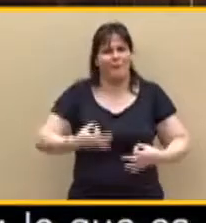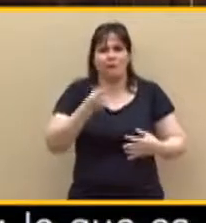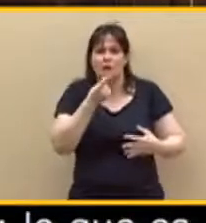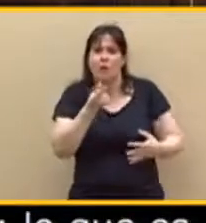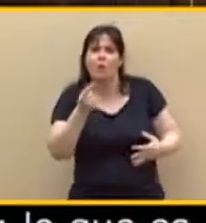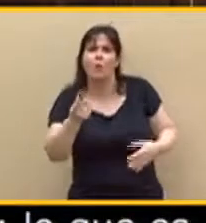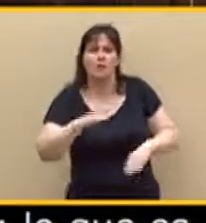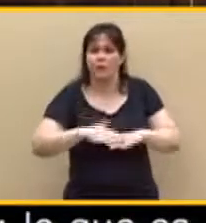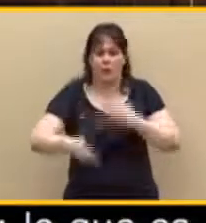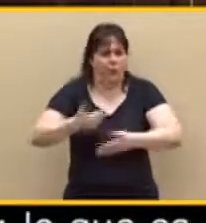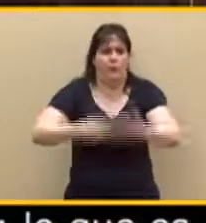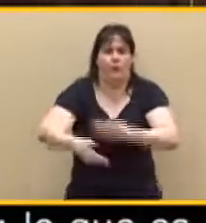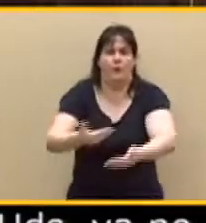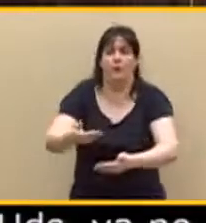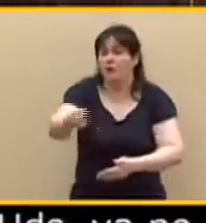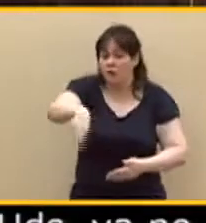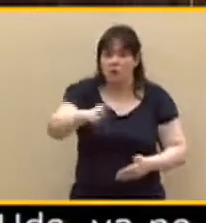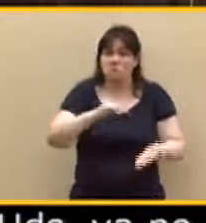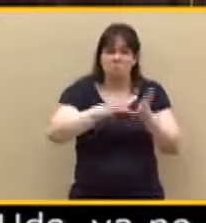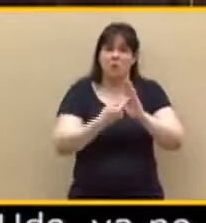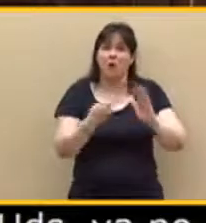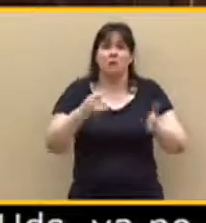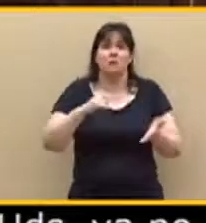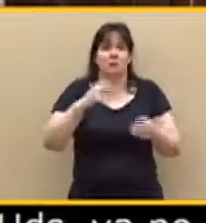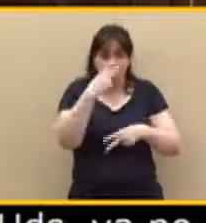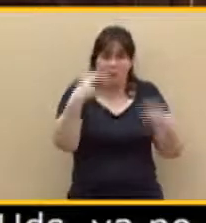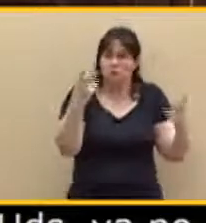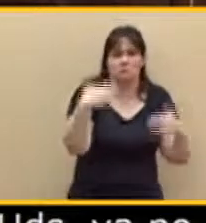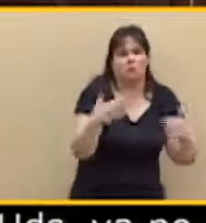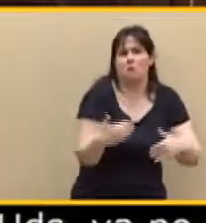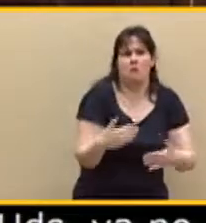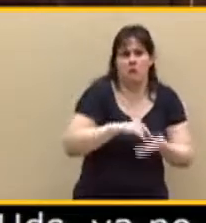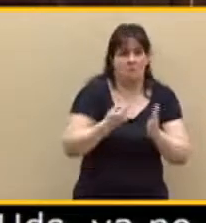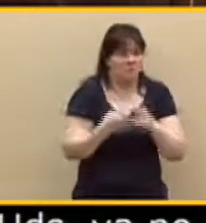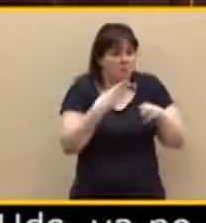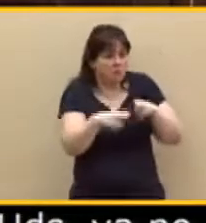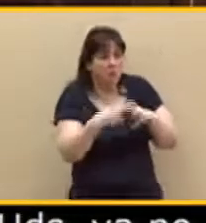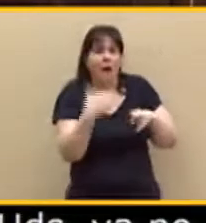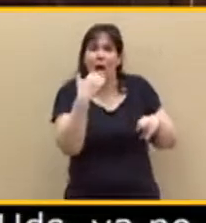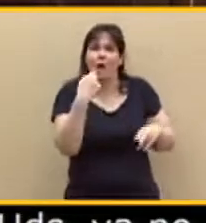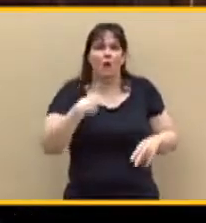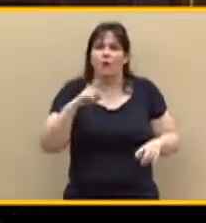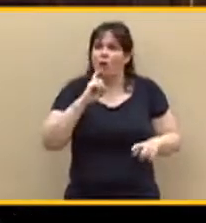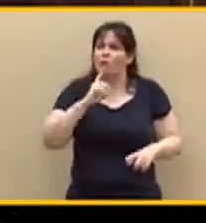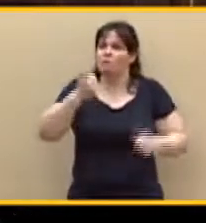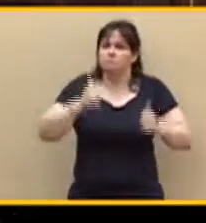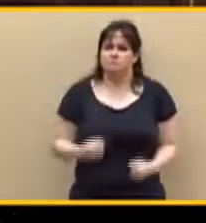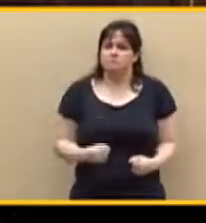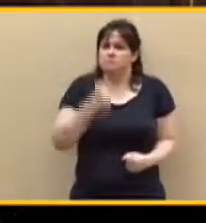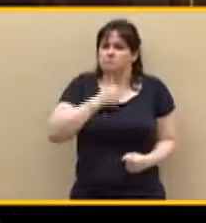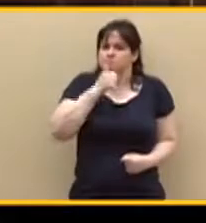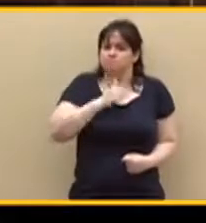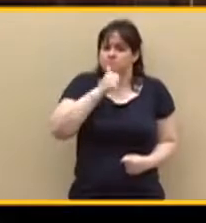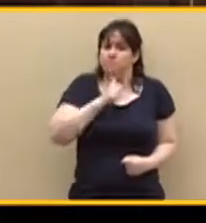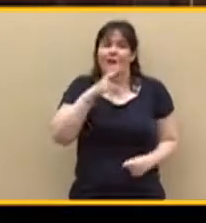ya no tienen proyecto político y solamente les queda bunkerizarse y resistir. Son ustedes el nuevo búnker, señorías,